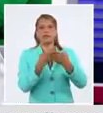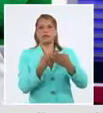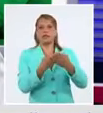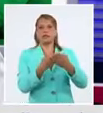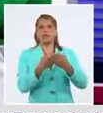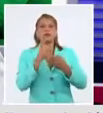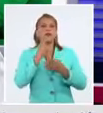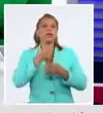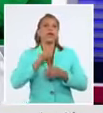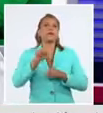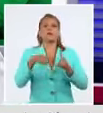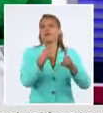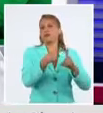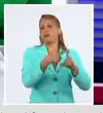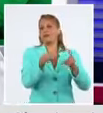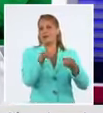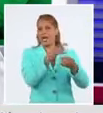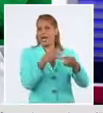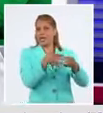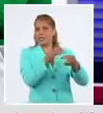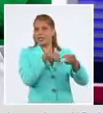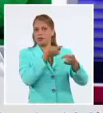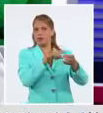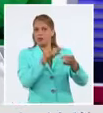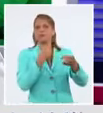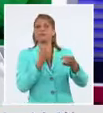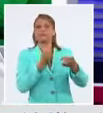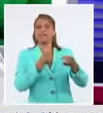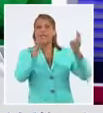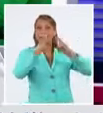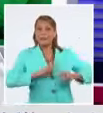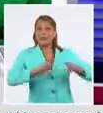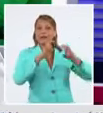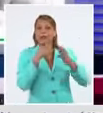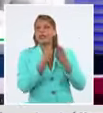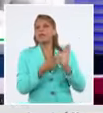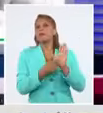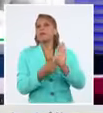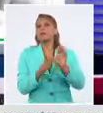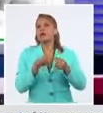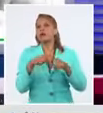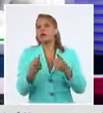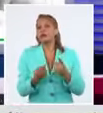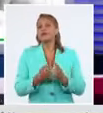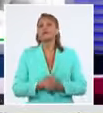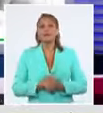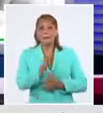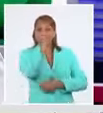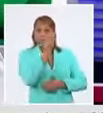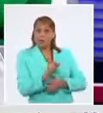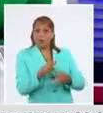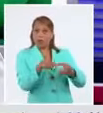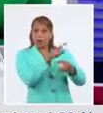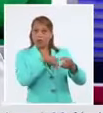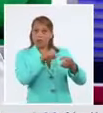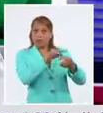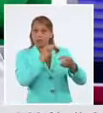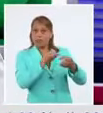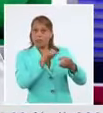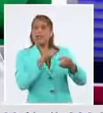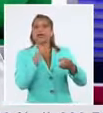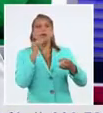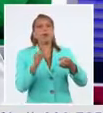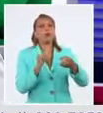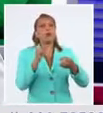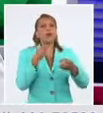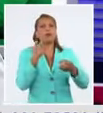positivo. En estos casos, los estudios han demostrado que estas personas han levantado los